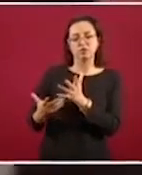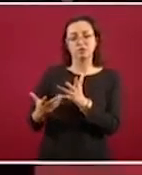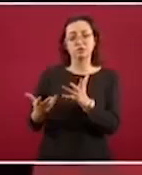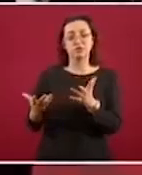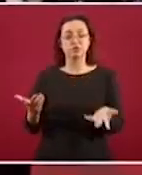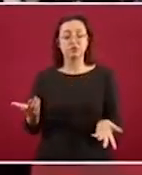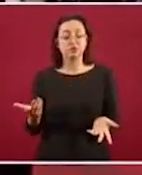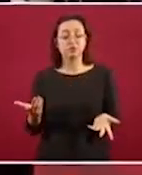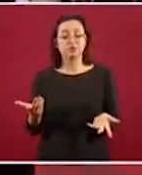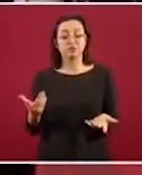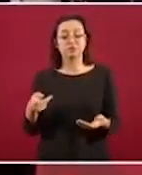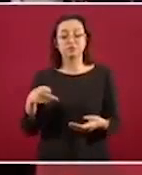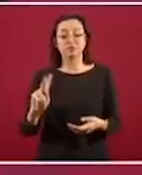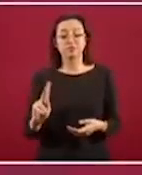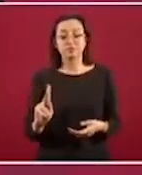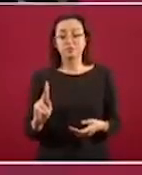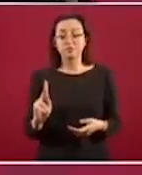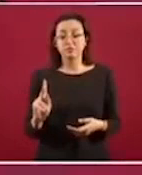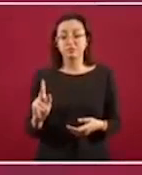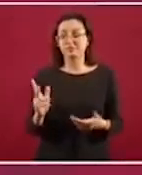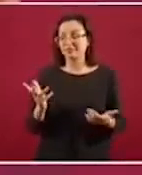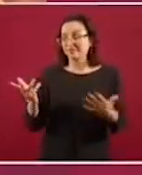Pero no tengo